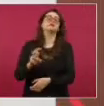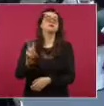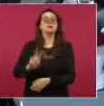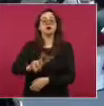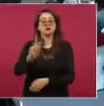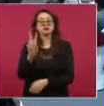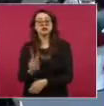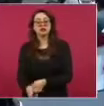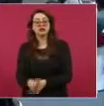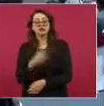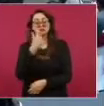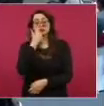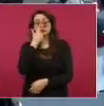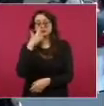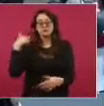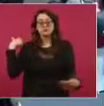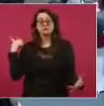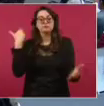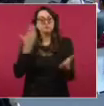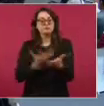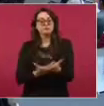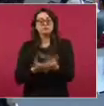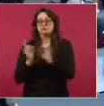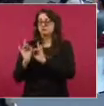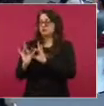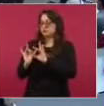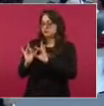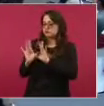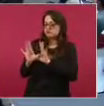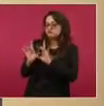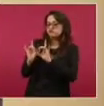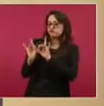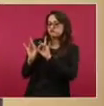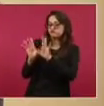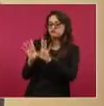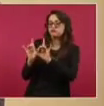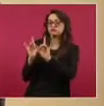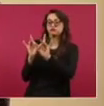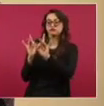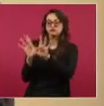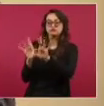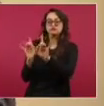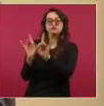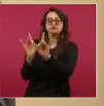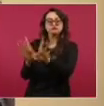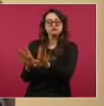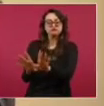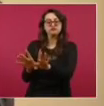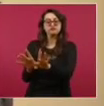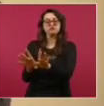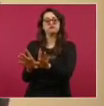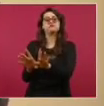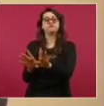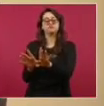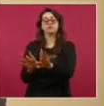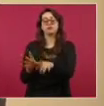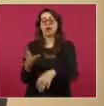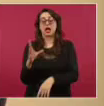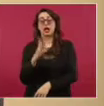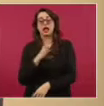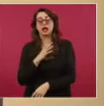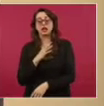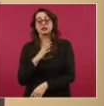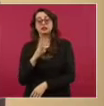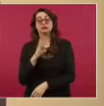Efectivamente, han ocurrido y se han desarrollado múltiples circunstancias, hechos y tiempos.